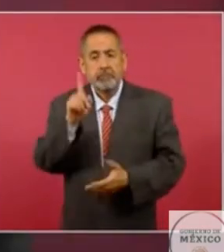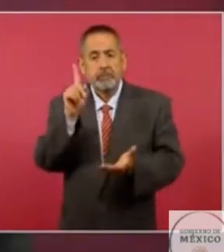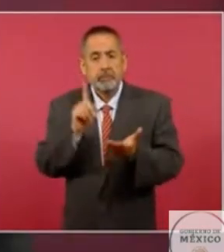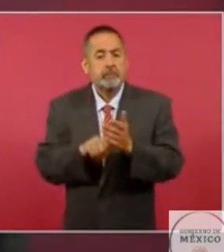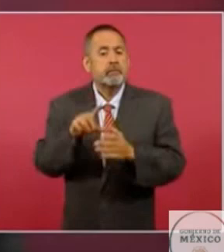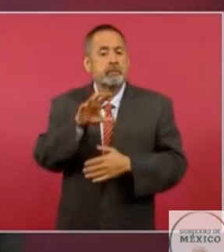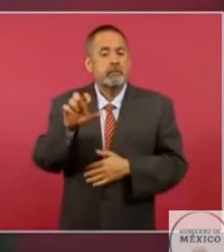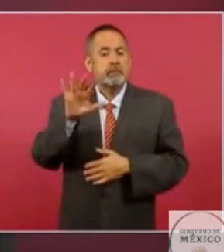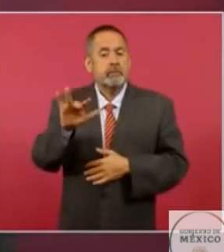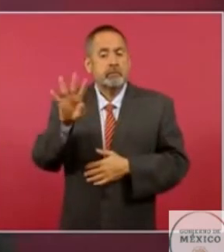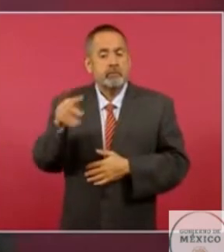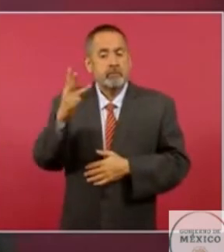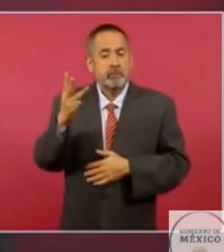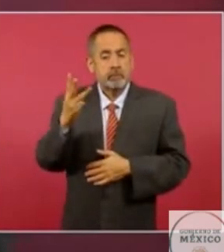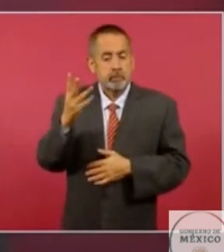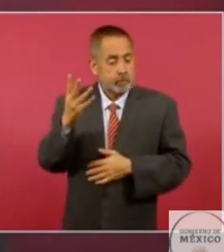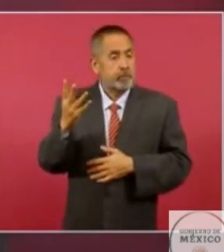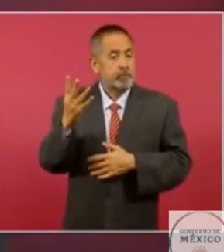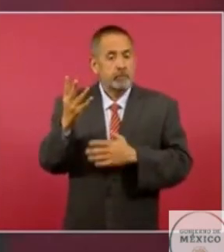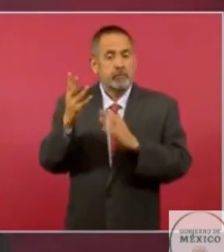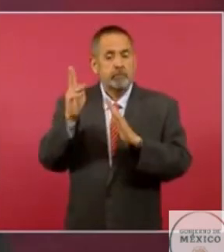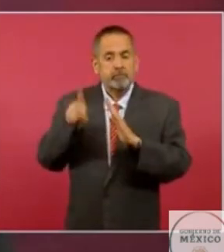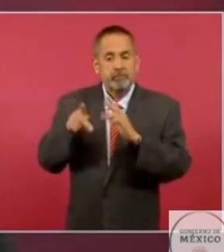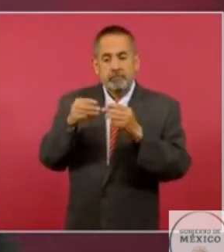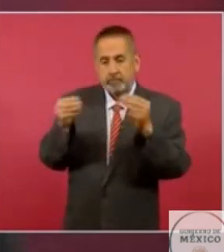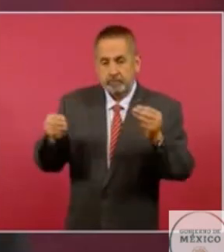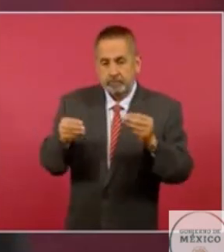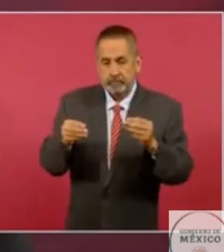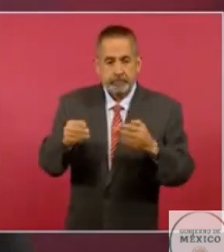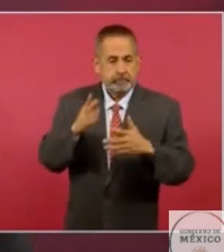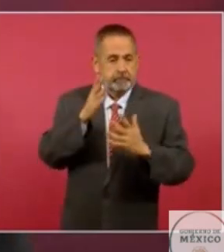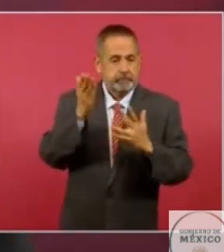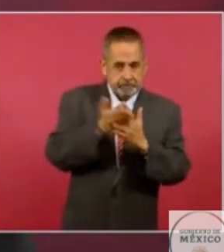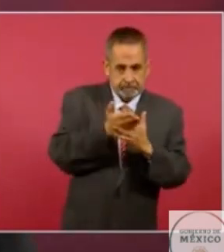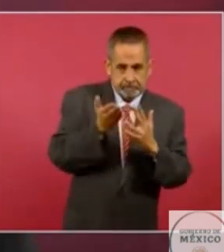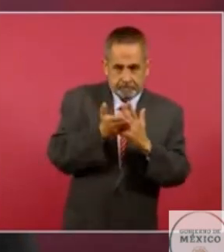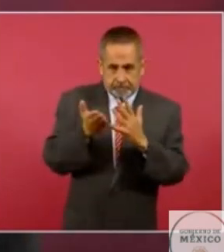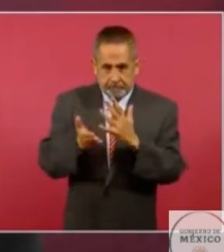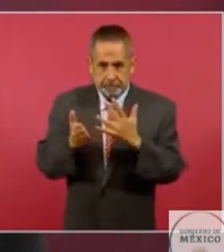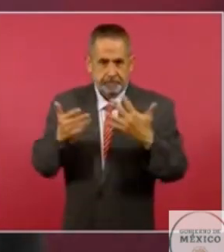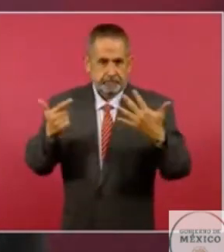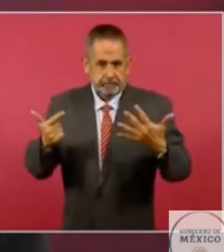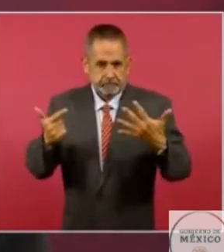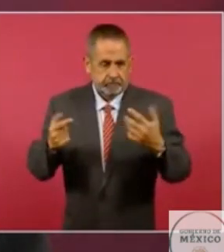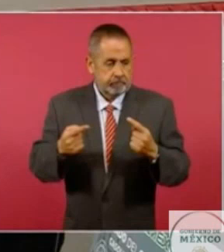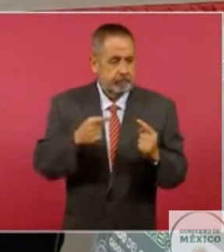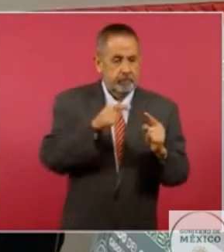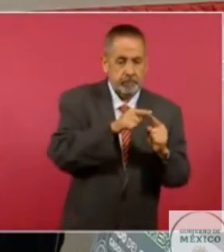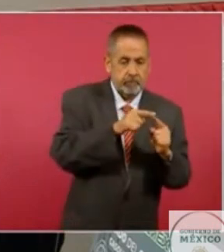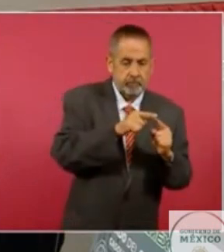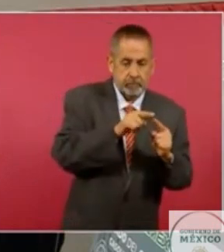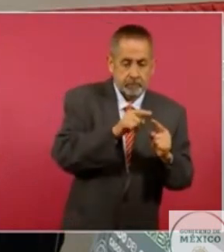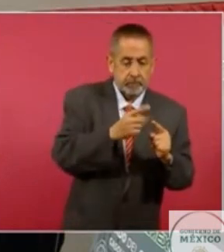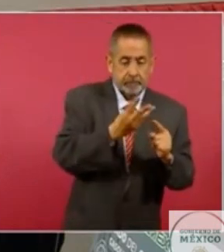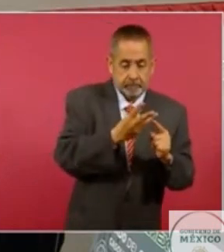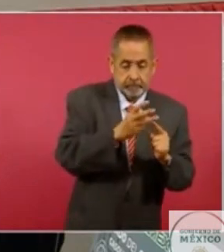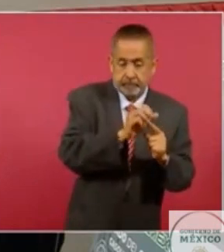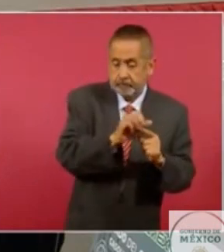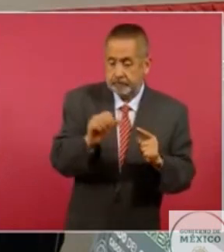1.554 kilómetros divididos en siete tramos. El tramo del tramo 3 al